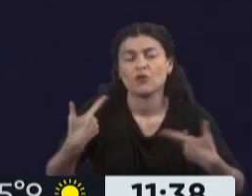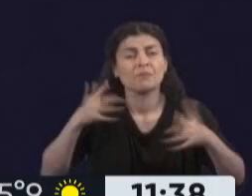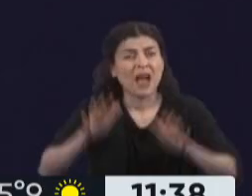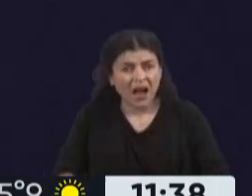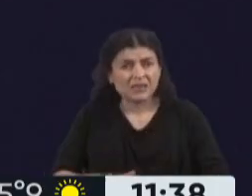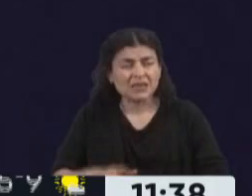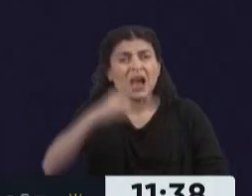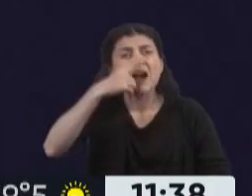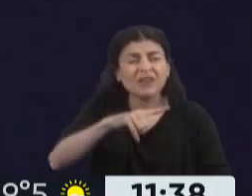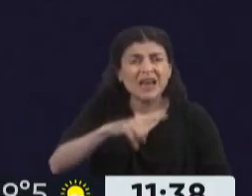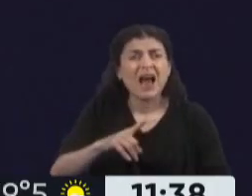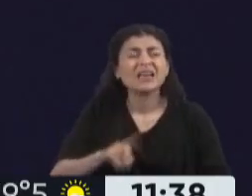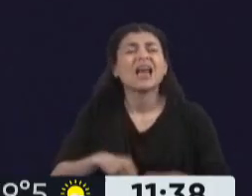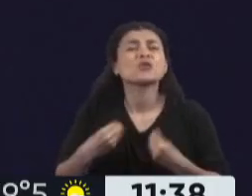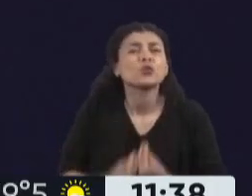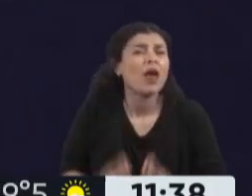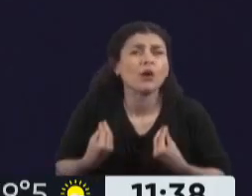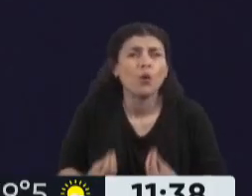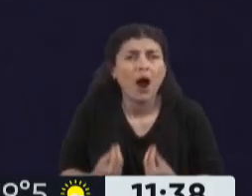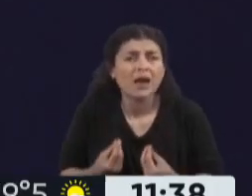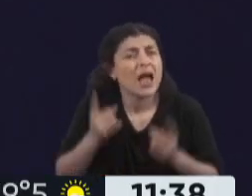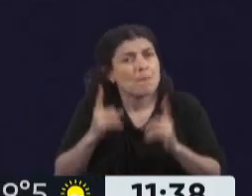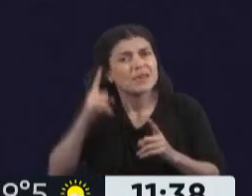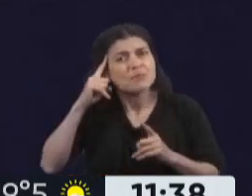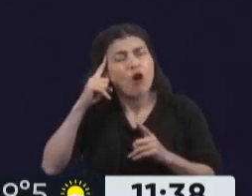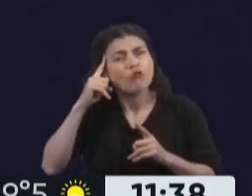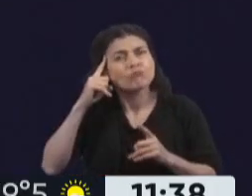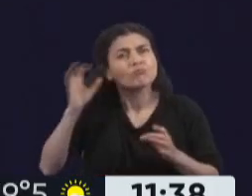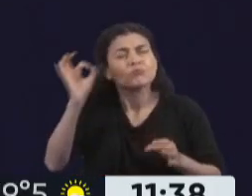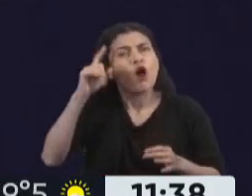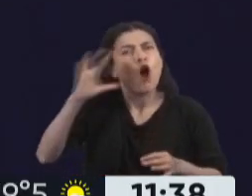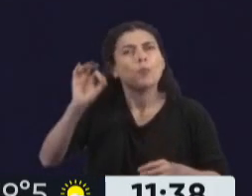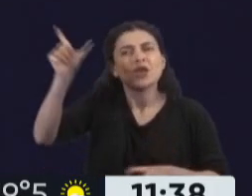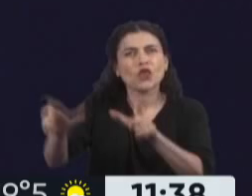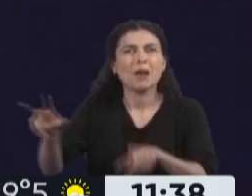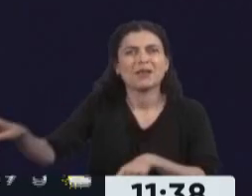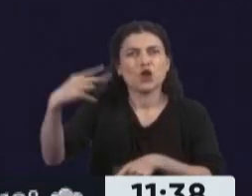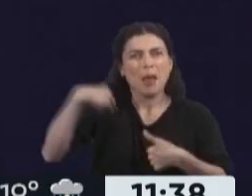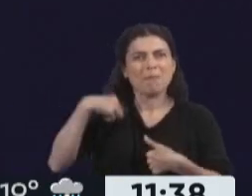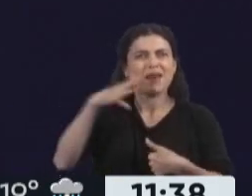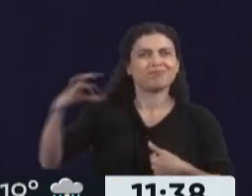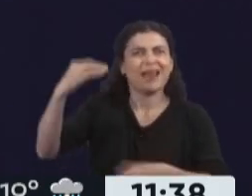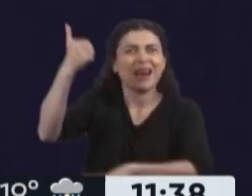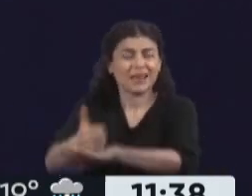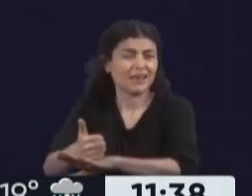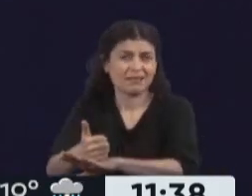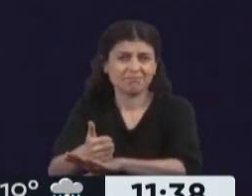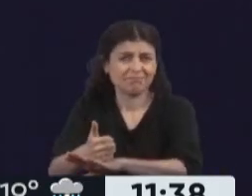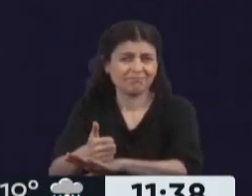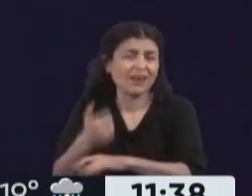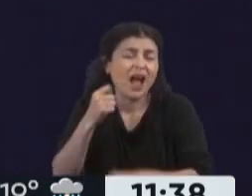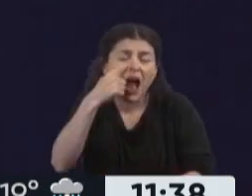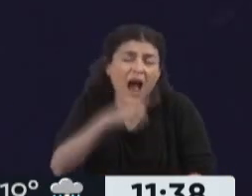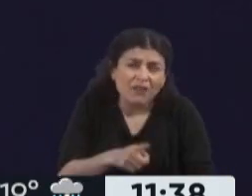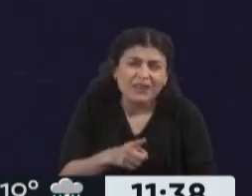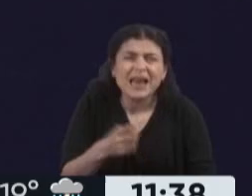era coincidente con lo que la gente había percibido de lo que él había transmitido en campaña. Así que no había mucha razón tampoco